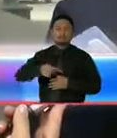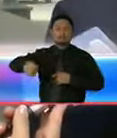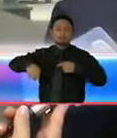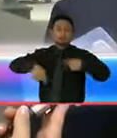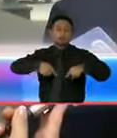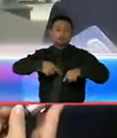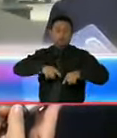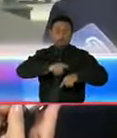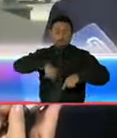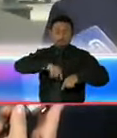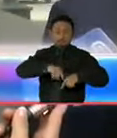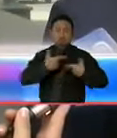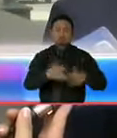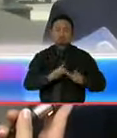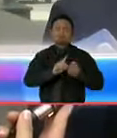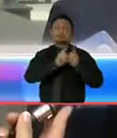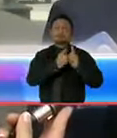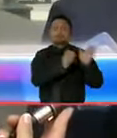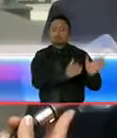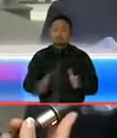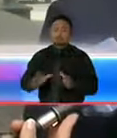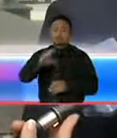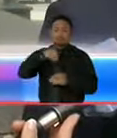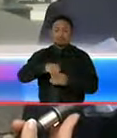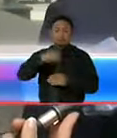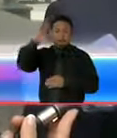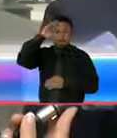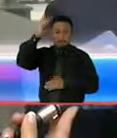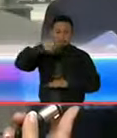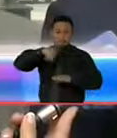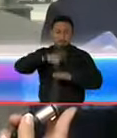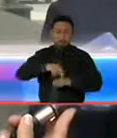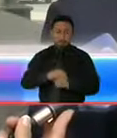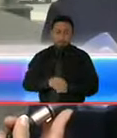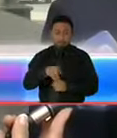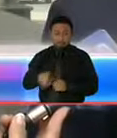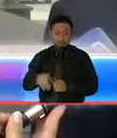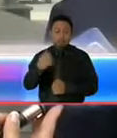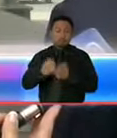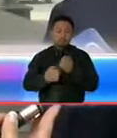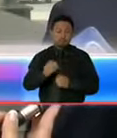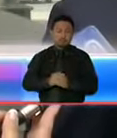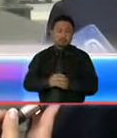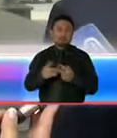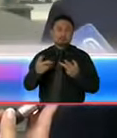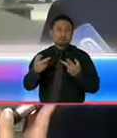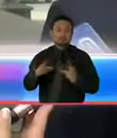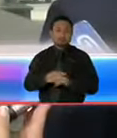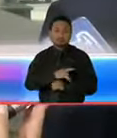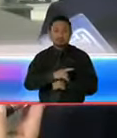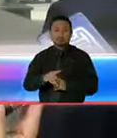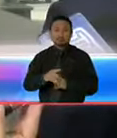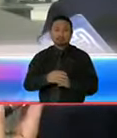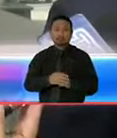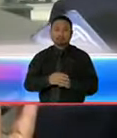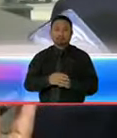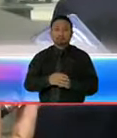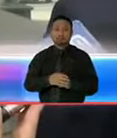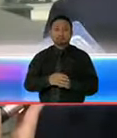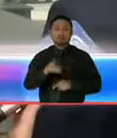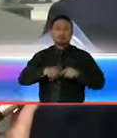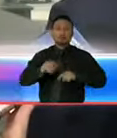dispone una reorganización de la estructura interna de la Policía Nacional. Y esto ha afectado, inclusive ha desarticulado